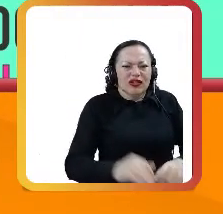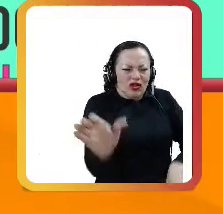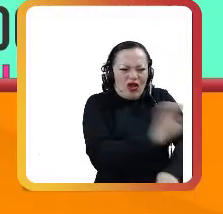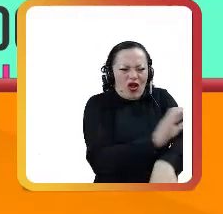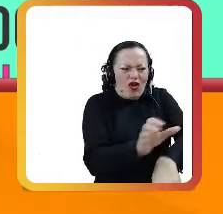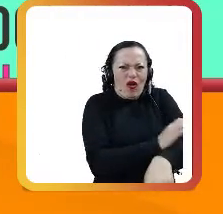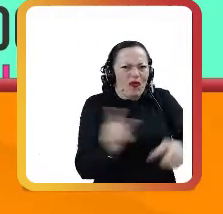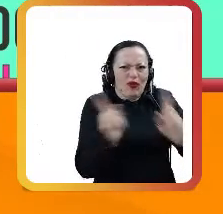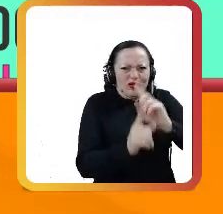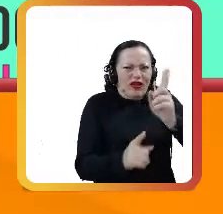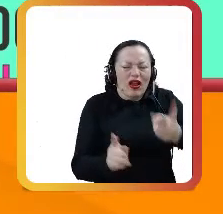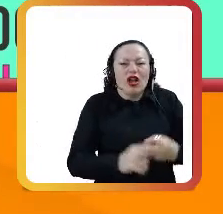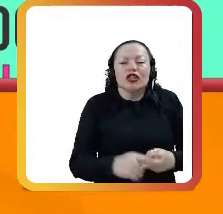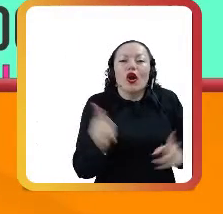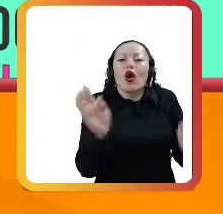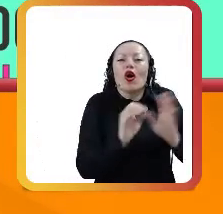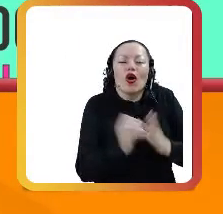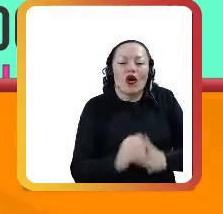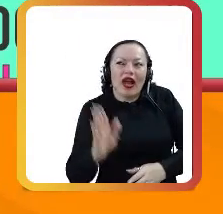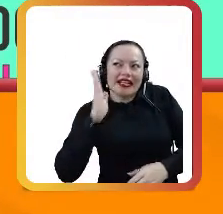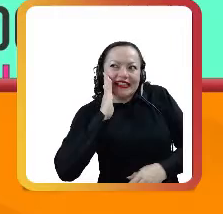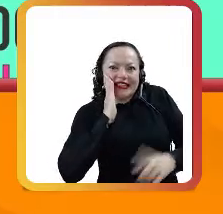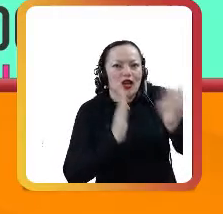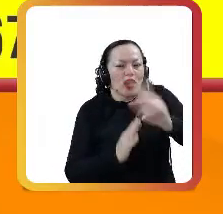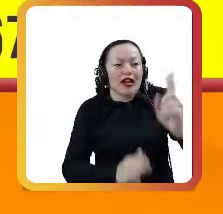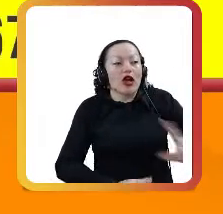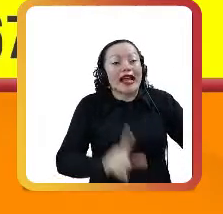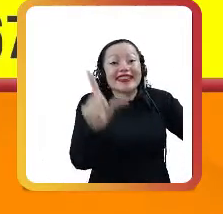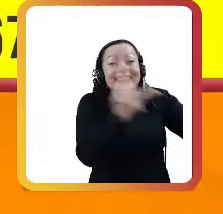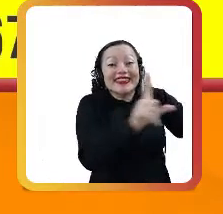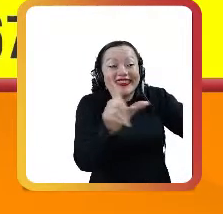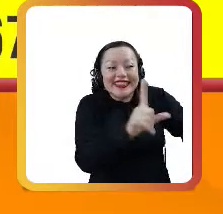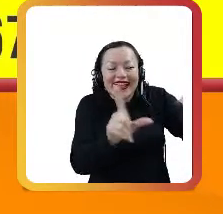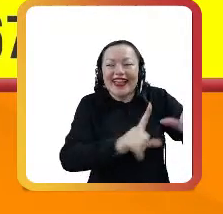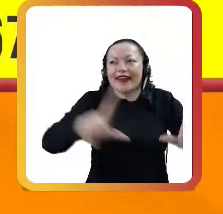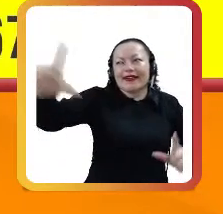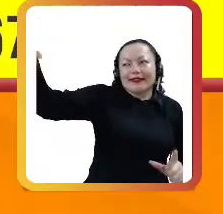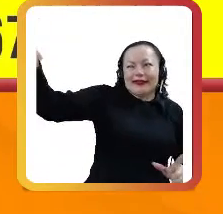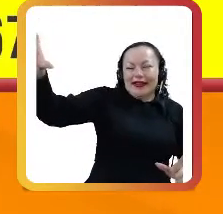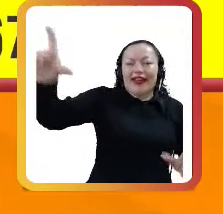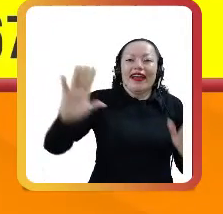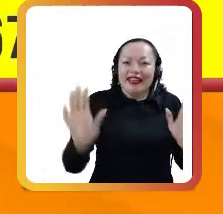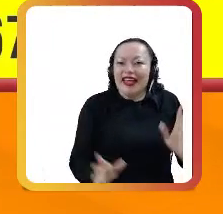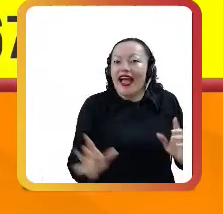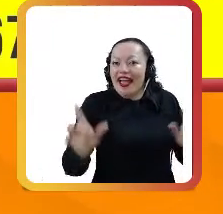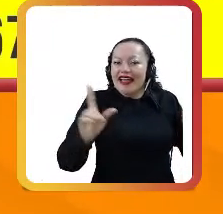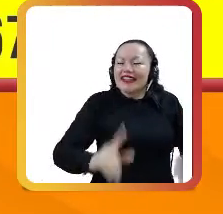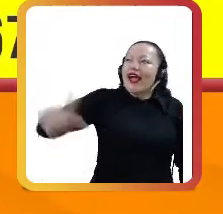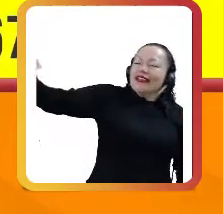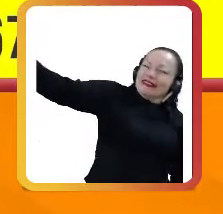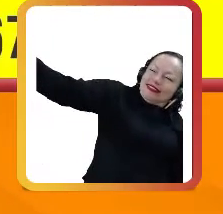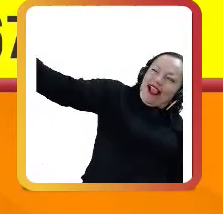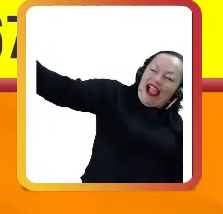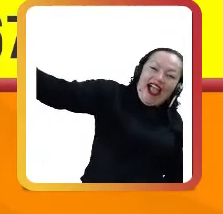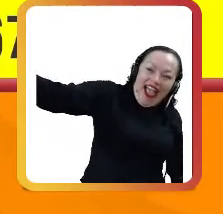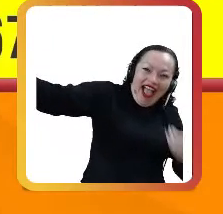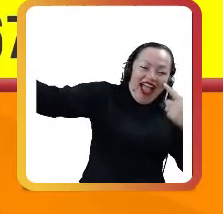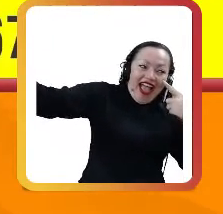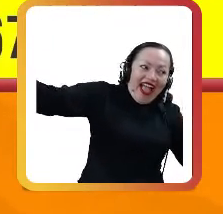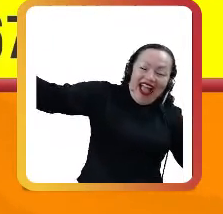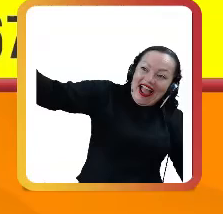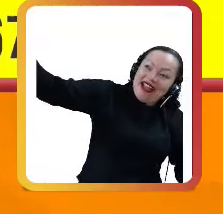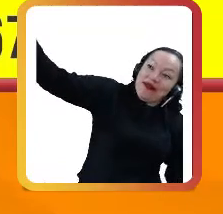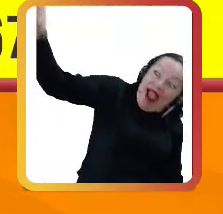computador o el pantallazo del celular, no. Tiene que quedar, y obviamente si queda alguien ahí entre la fotico diciendo, aquí estamos viendo el